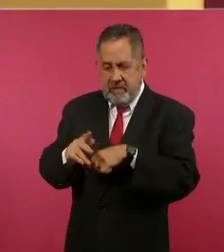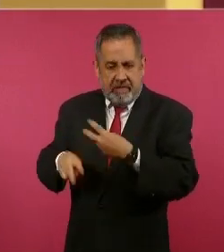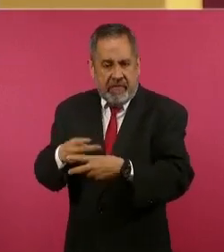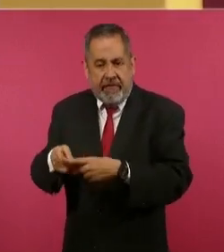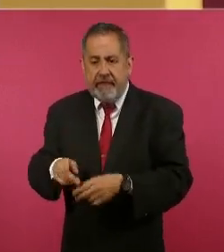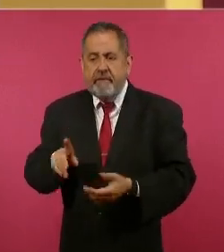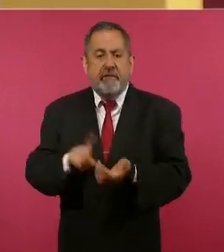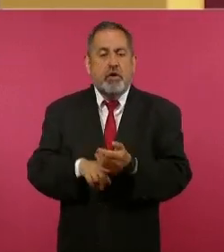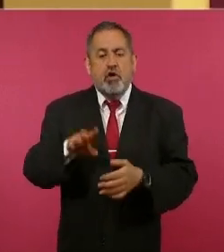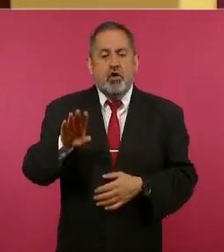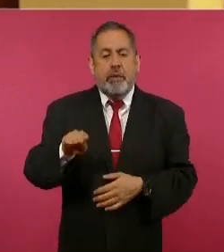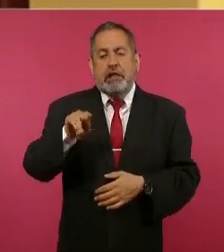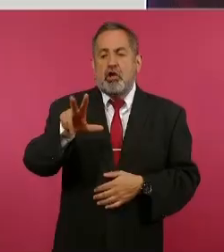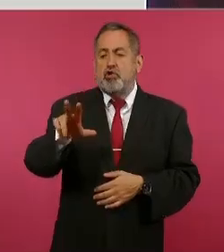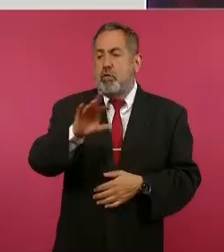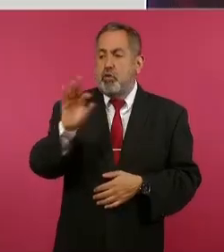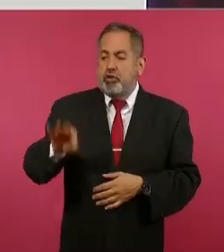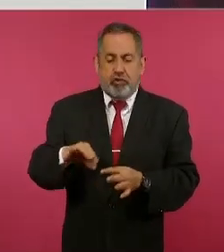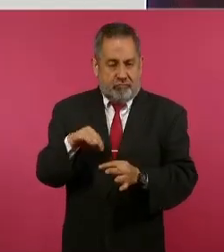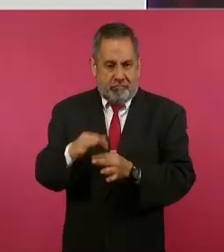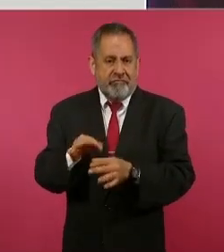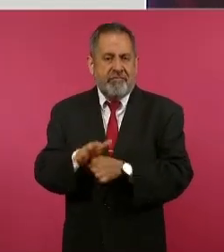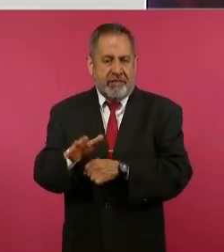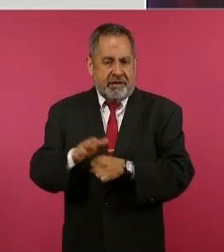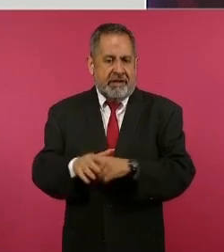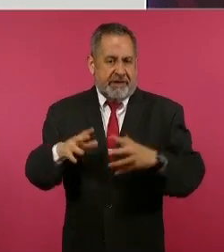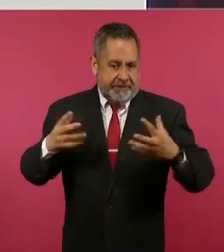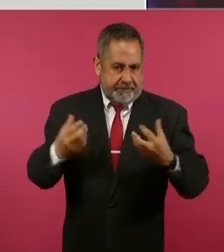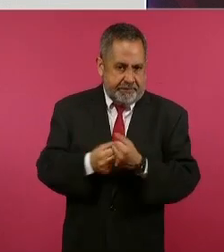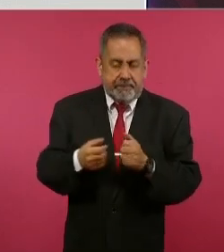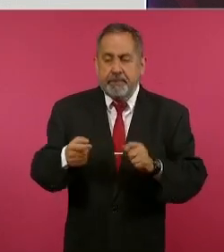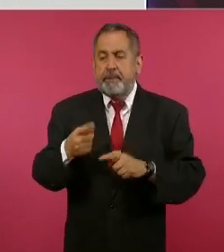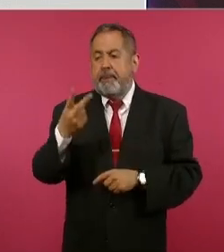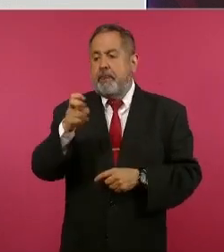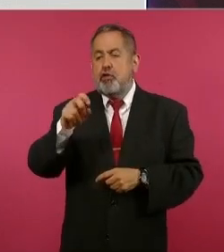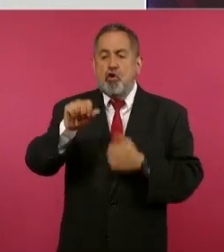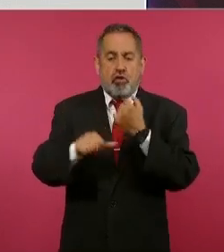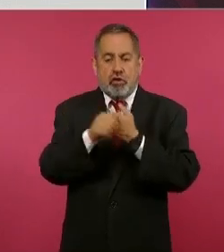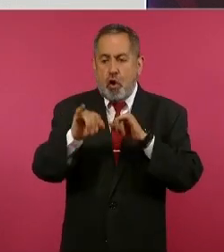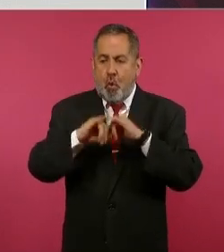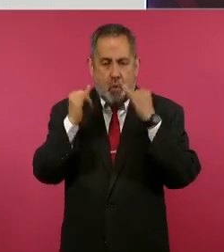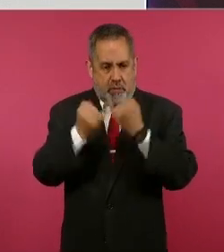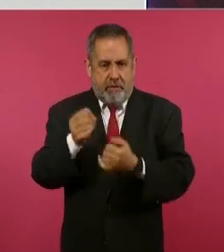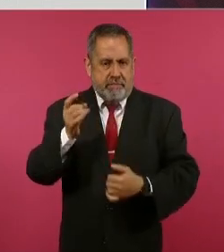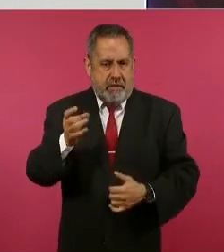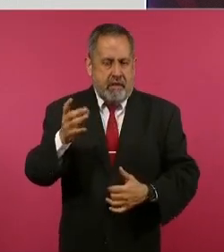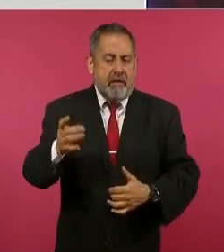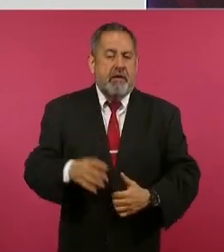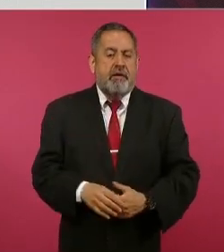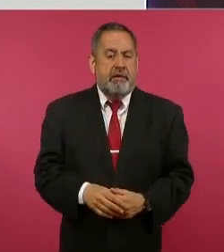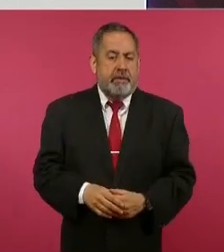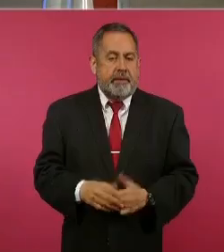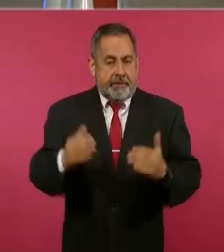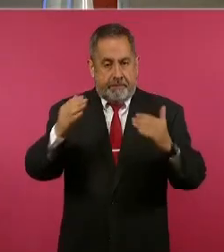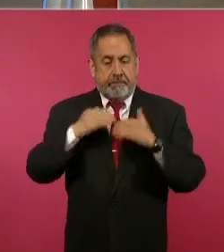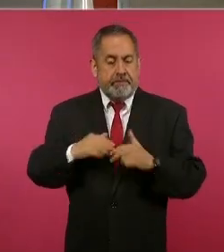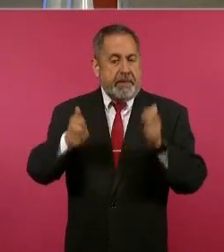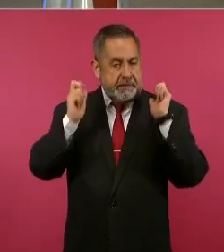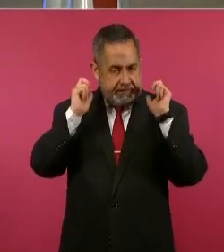el 98% de las asambleas de la clínica es nuestra con 211 realizadas. La siguiente,